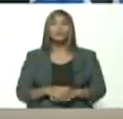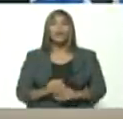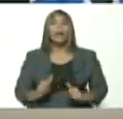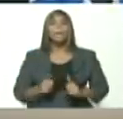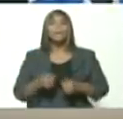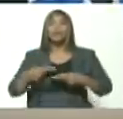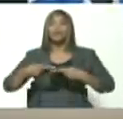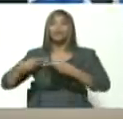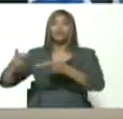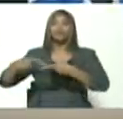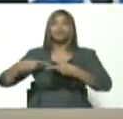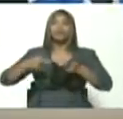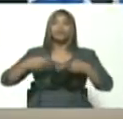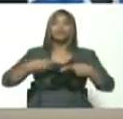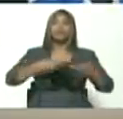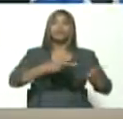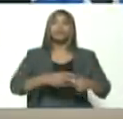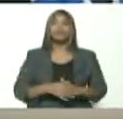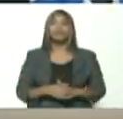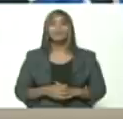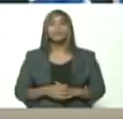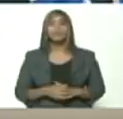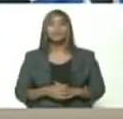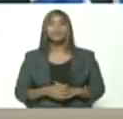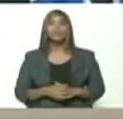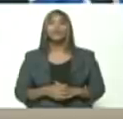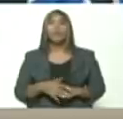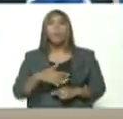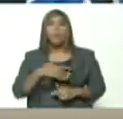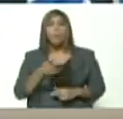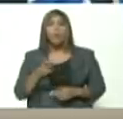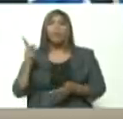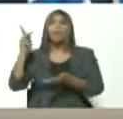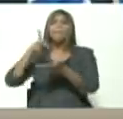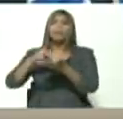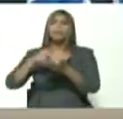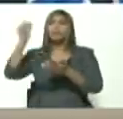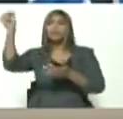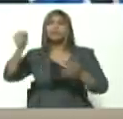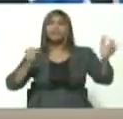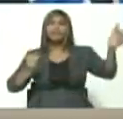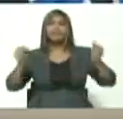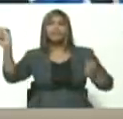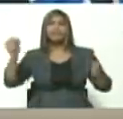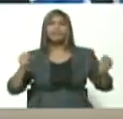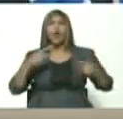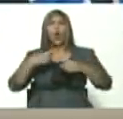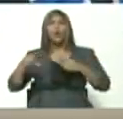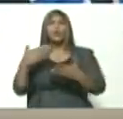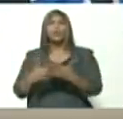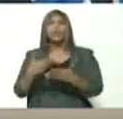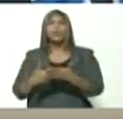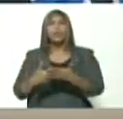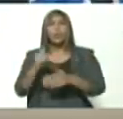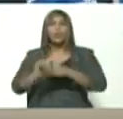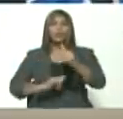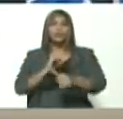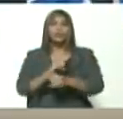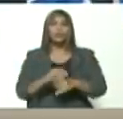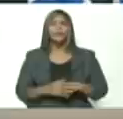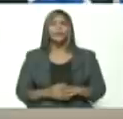las invitaciones a fin de garantizar la mayor presencia posible. Hemos